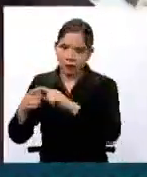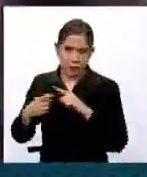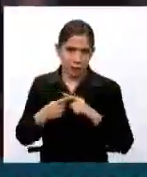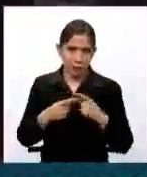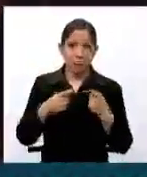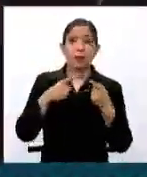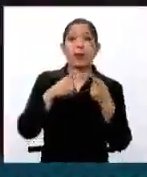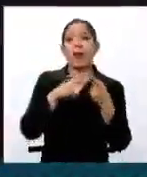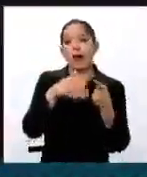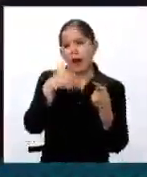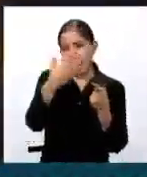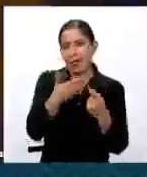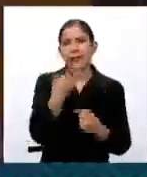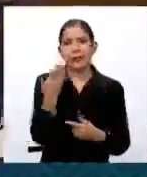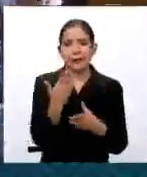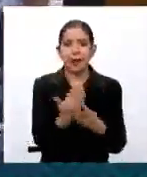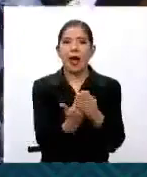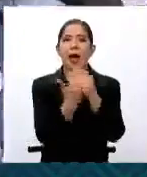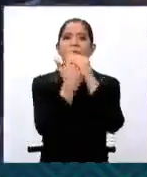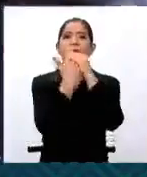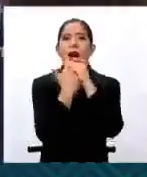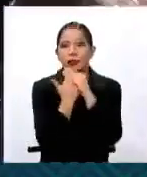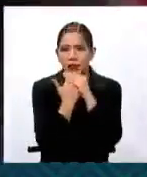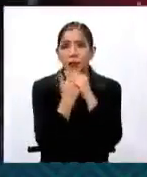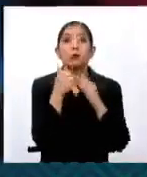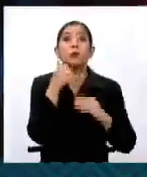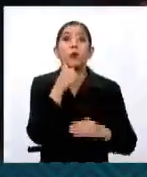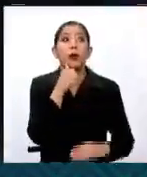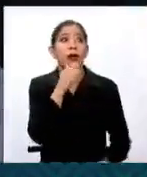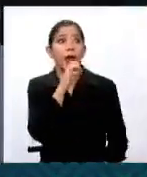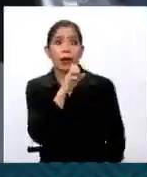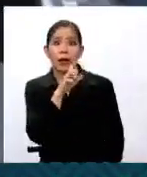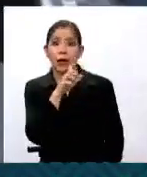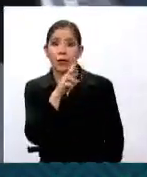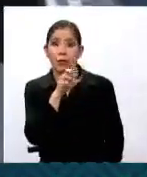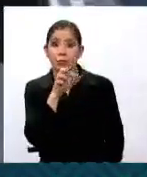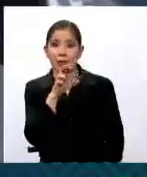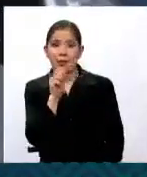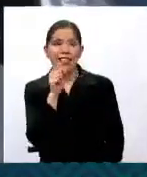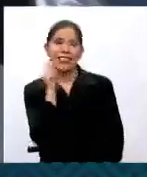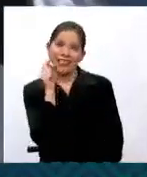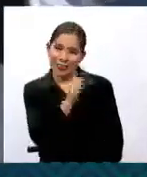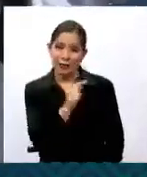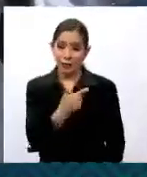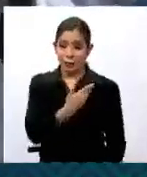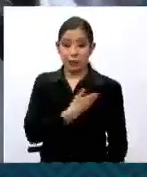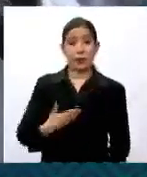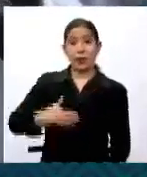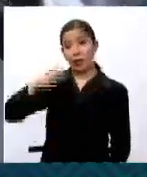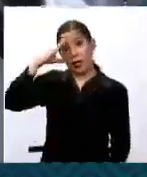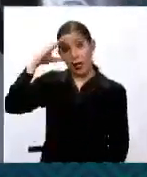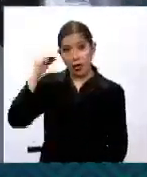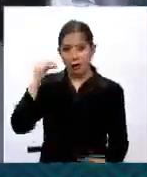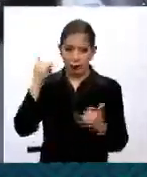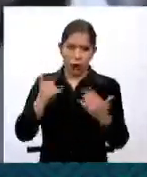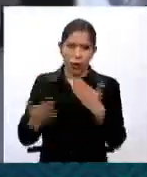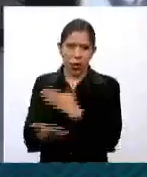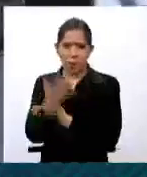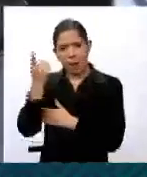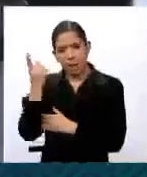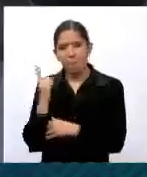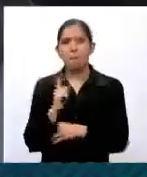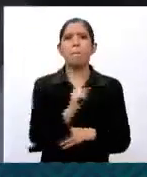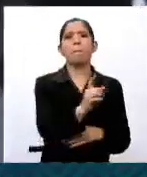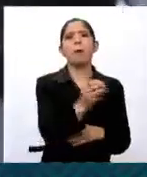el característico sándwich de Doña Elvira. Y esto es justamente lo que hizo el primer mandatario de Estado, Luis Arce